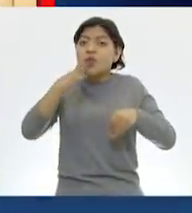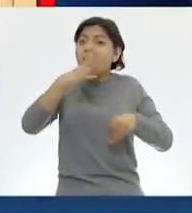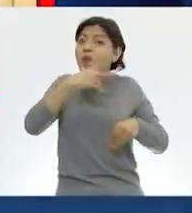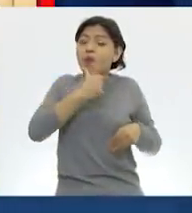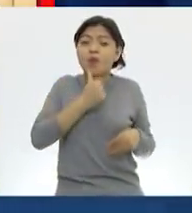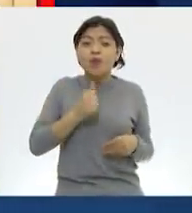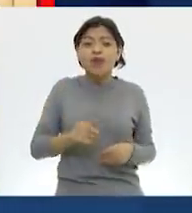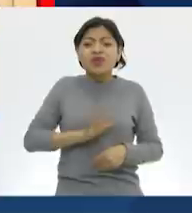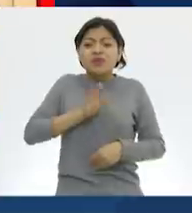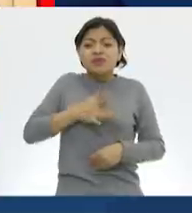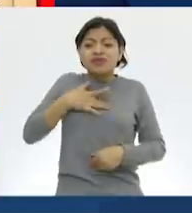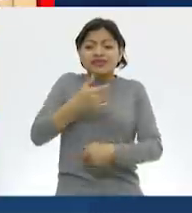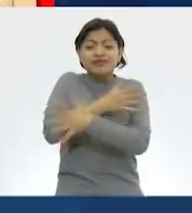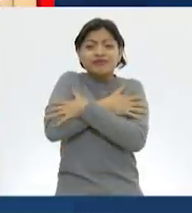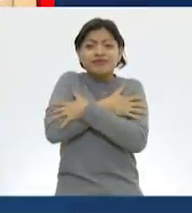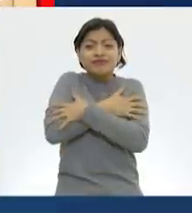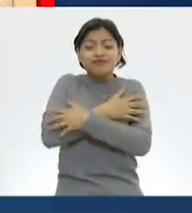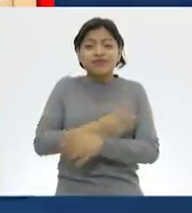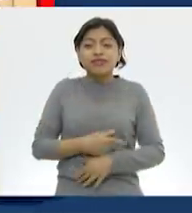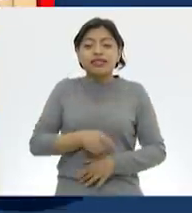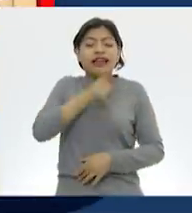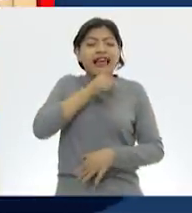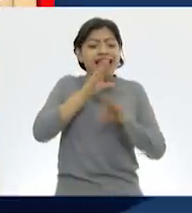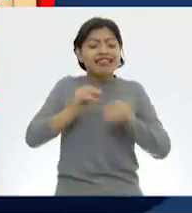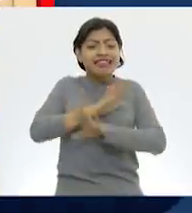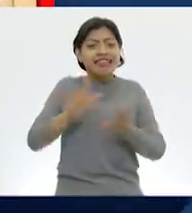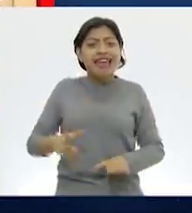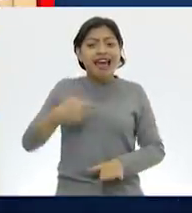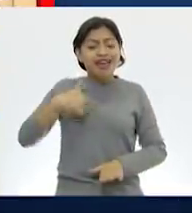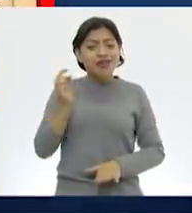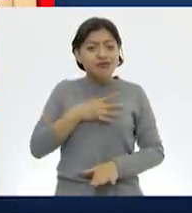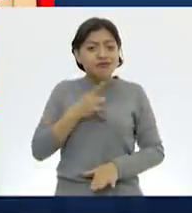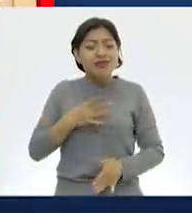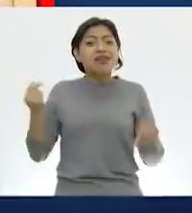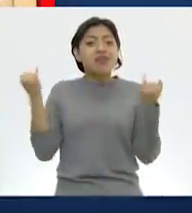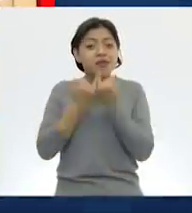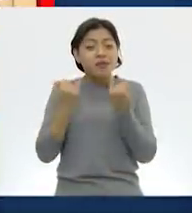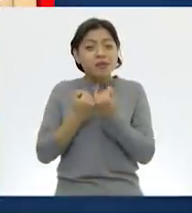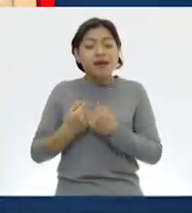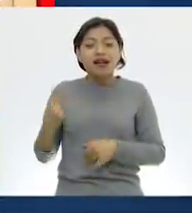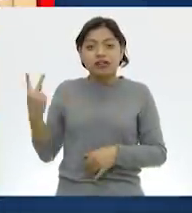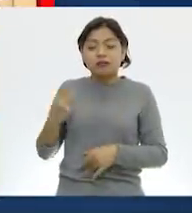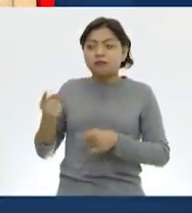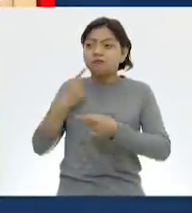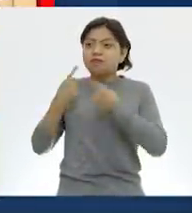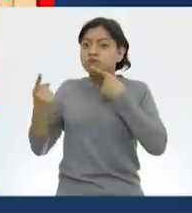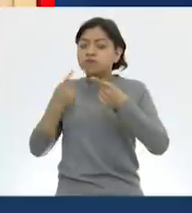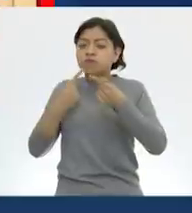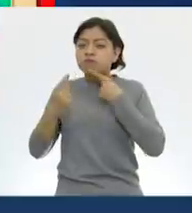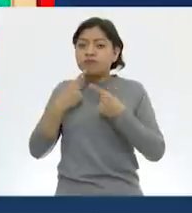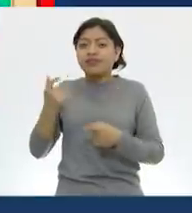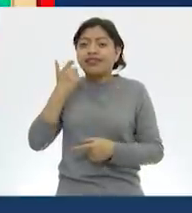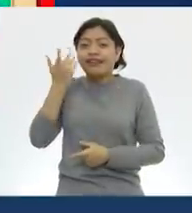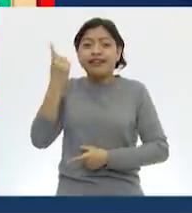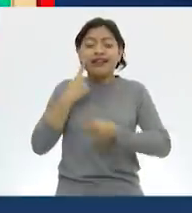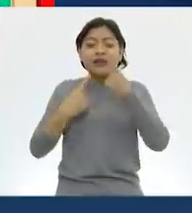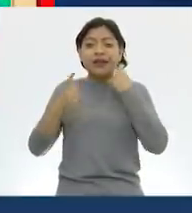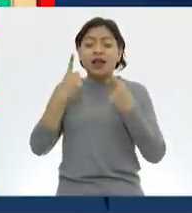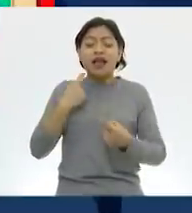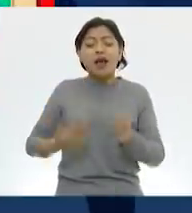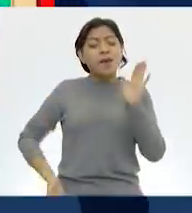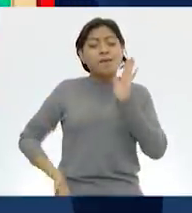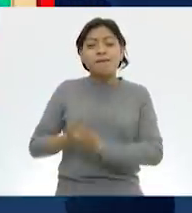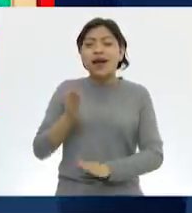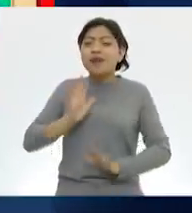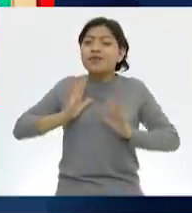veo a nadie, solo lo siento. Cállate, por favor, gimió Roberto, quien también estaba a punto de soltar el llanto. Vámonos,